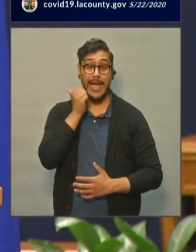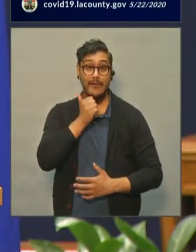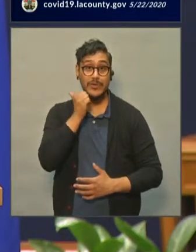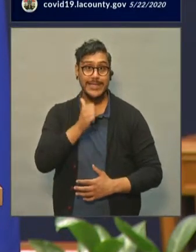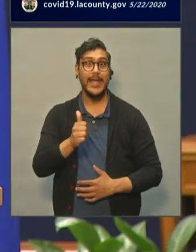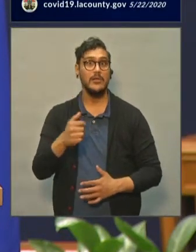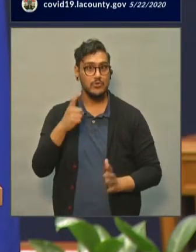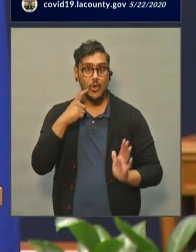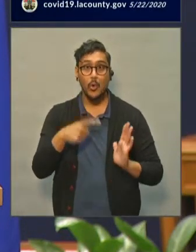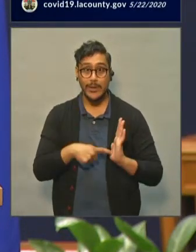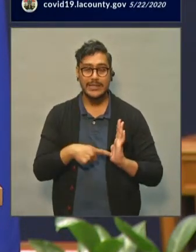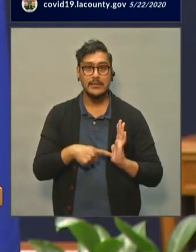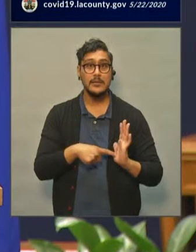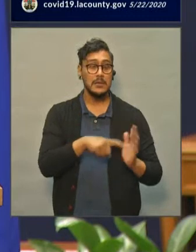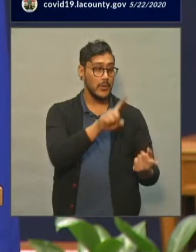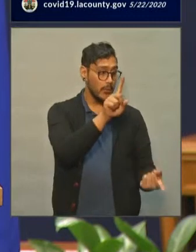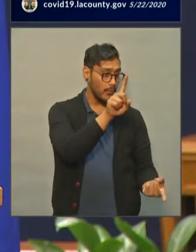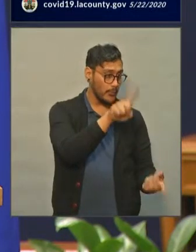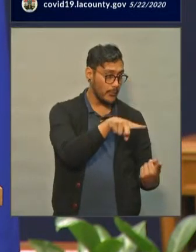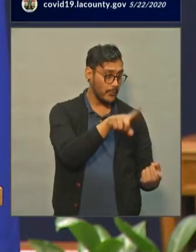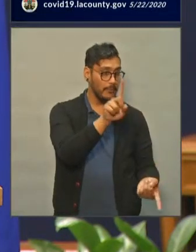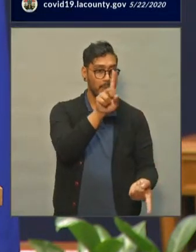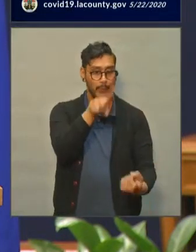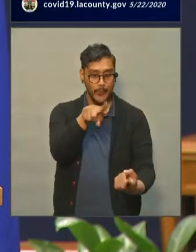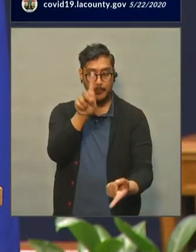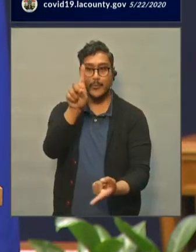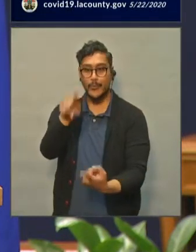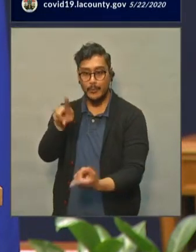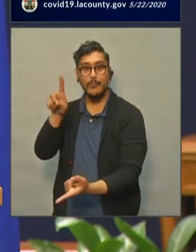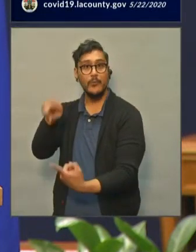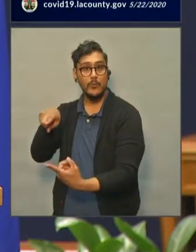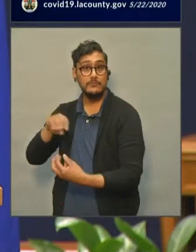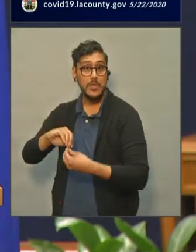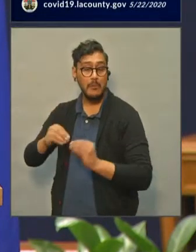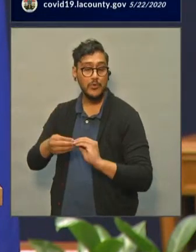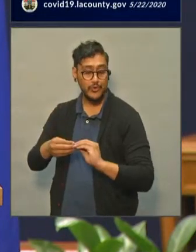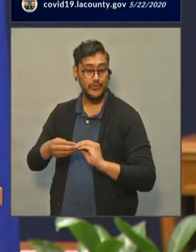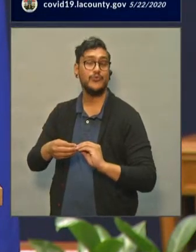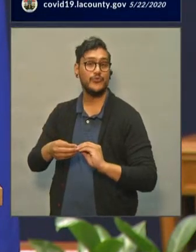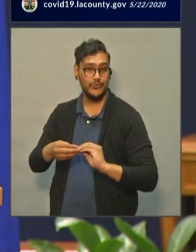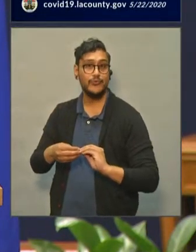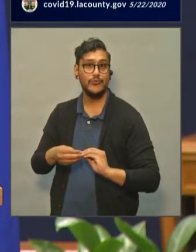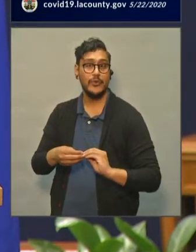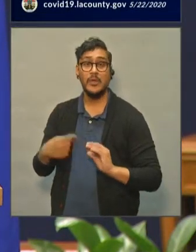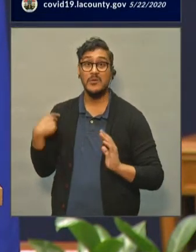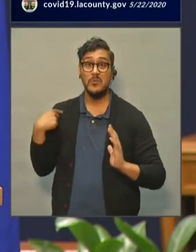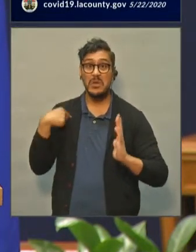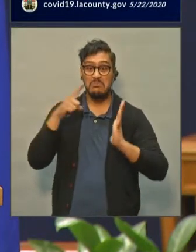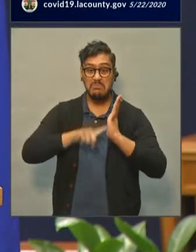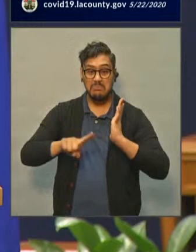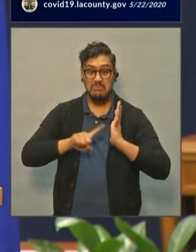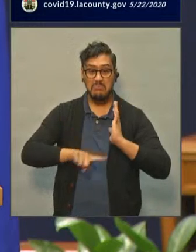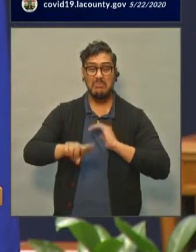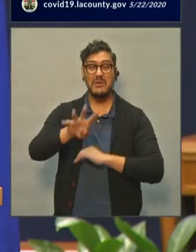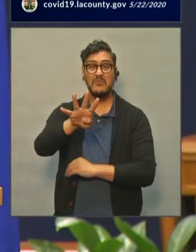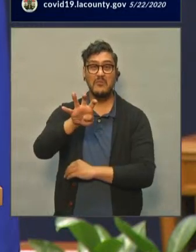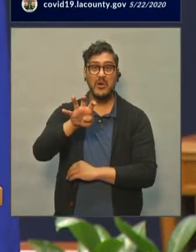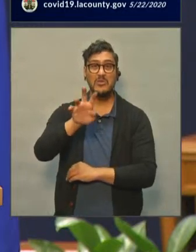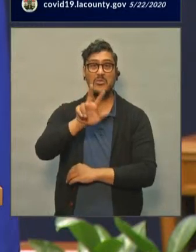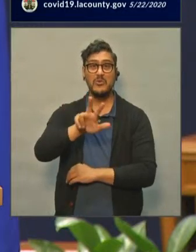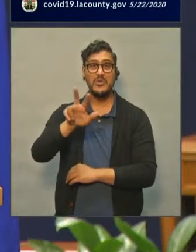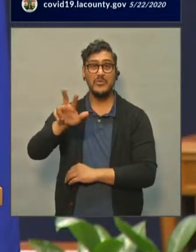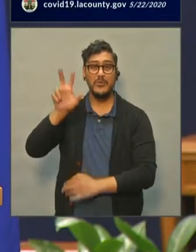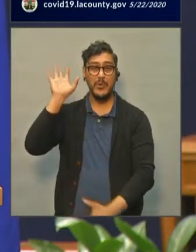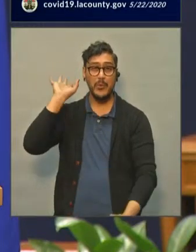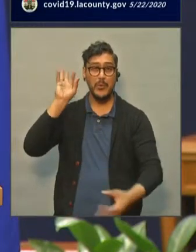pequeñas reducciones en el número de personas hospitalizadas. Hemos investigado un total de 463